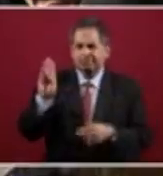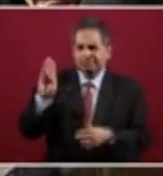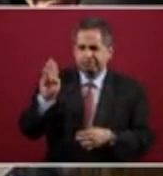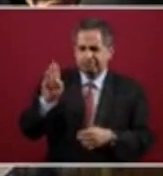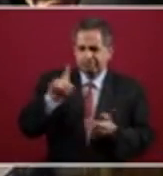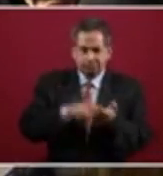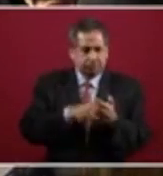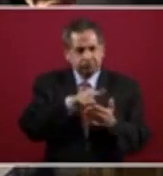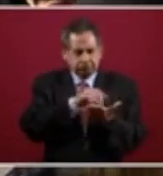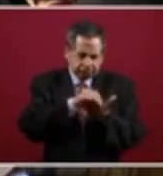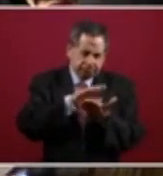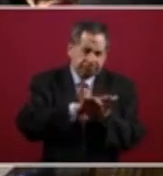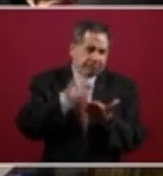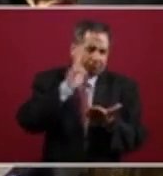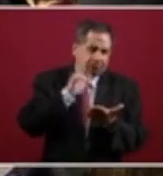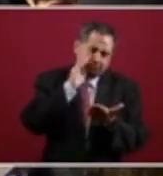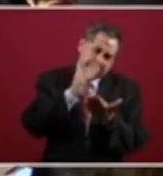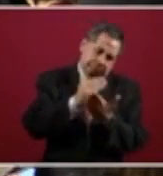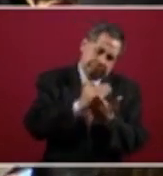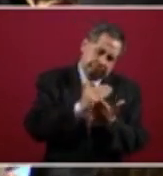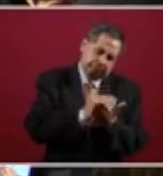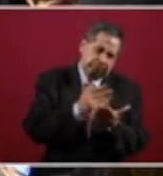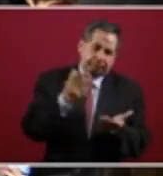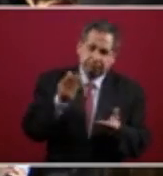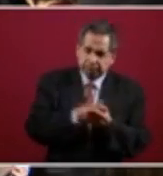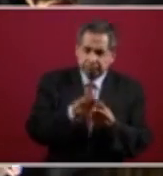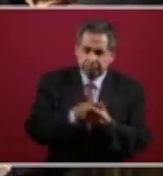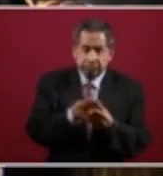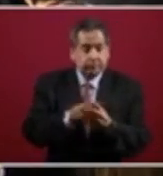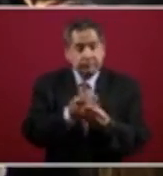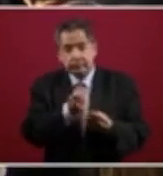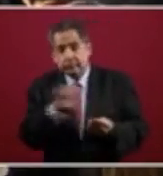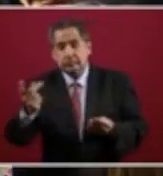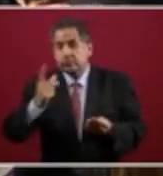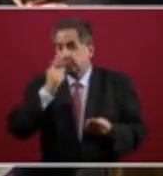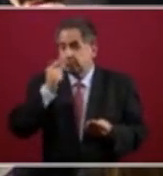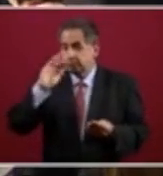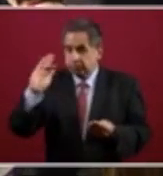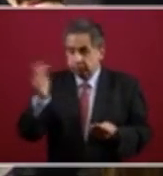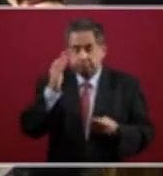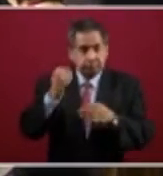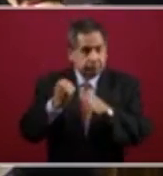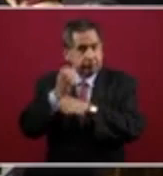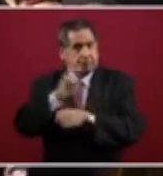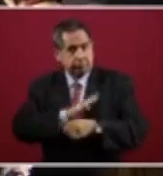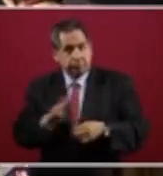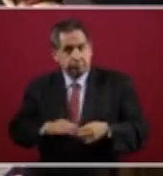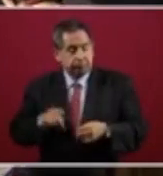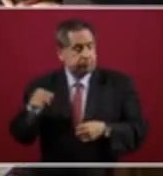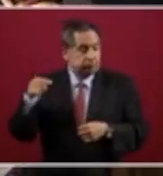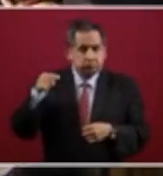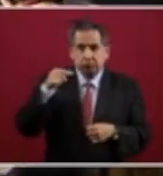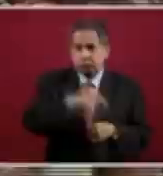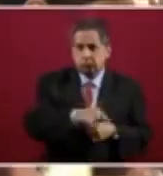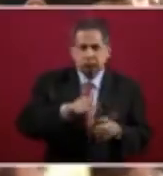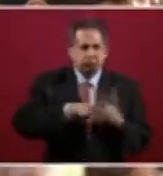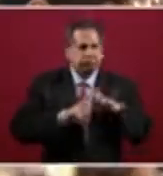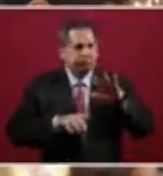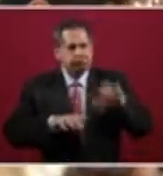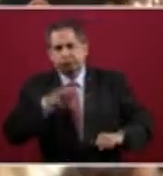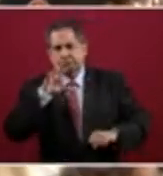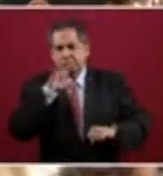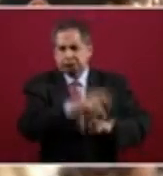están documentando, están testimoniando que corporaciones policiales, desde federales, estatales y municipales, están haciendo